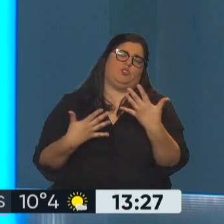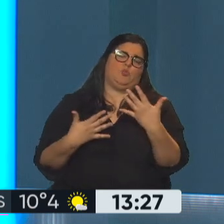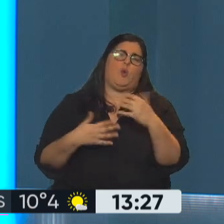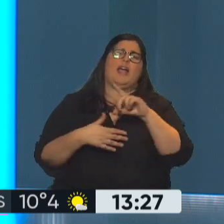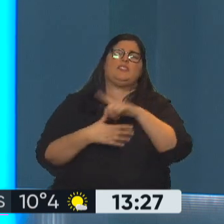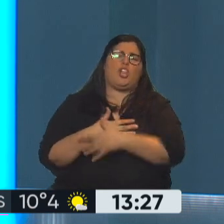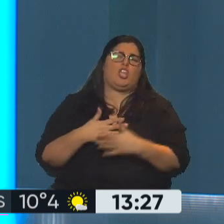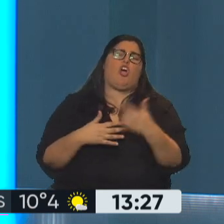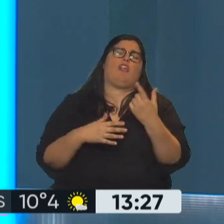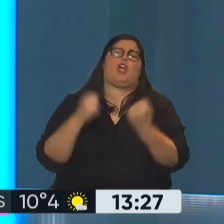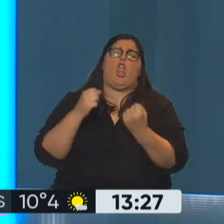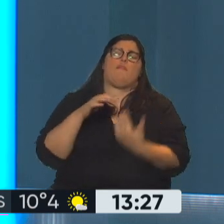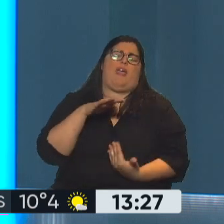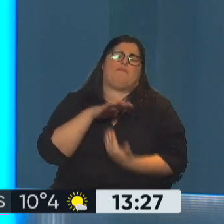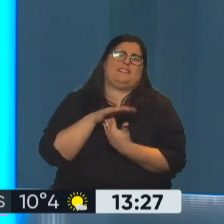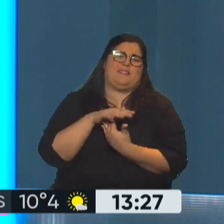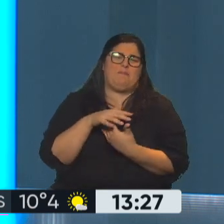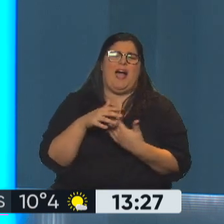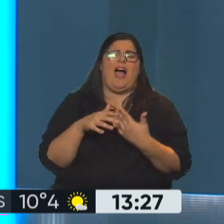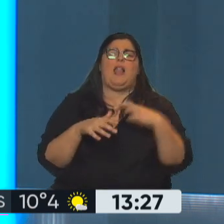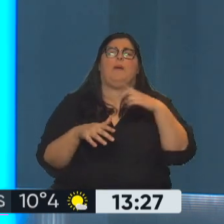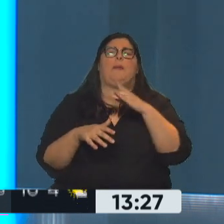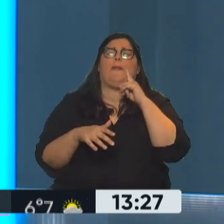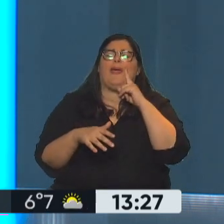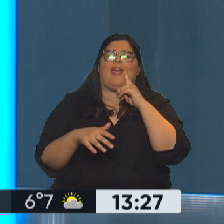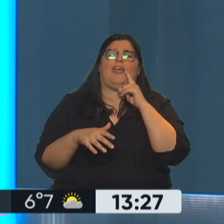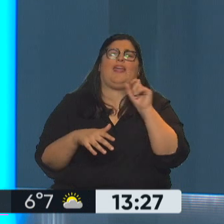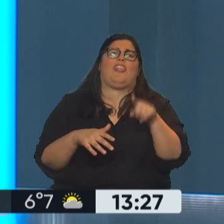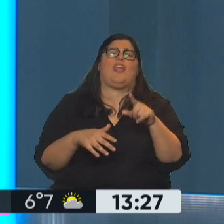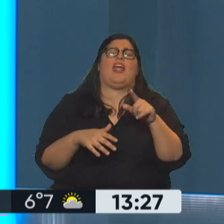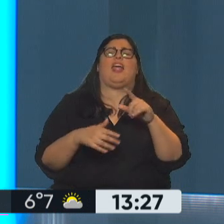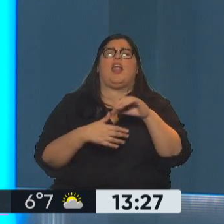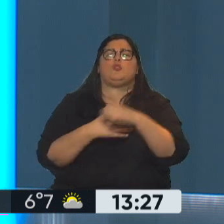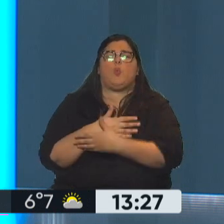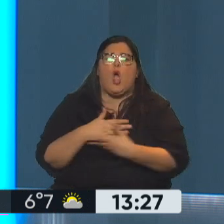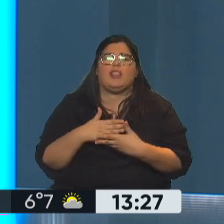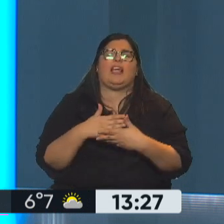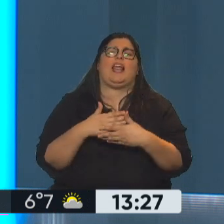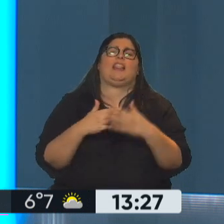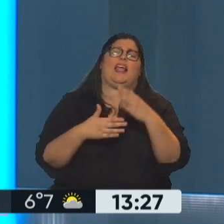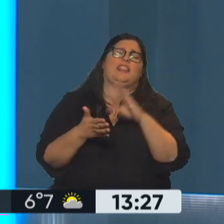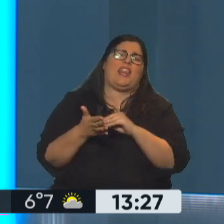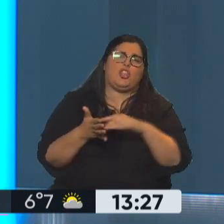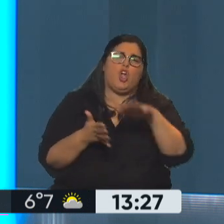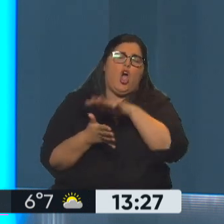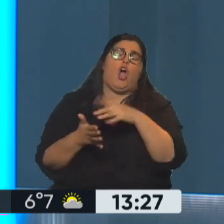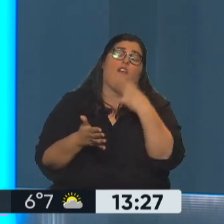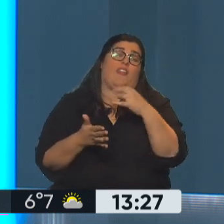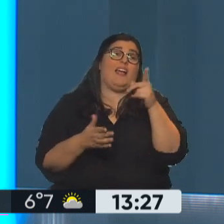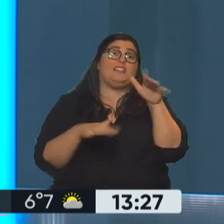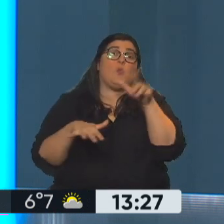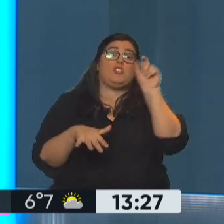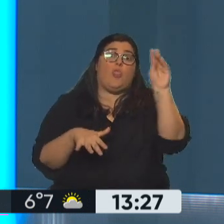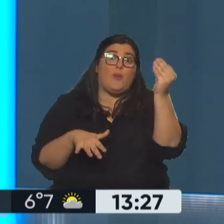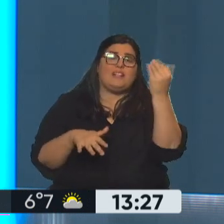la principal economía, es la Tal mitad cual. del PBI del subcontinente, en territorio, en fin, lo que pasa en Brasil se derrama